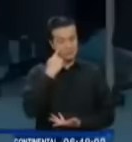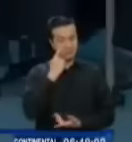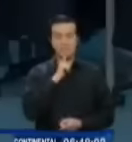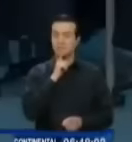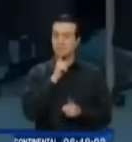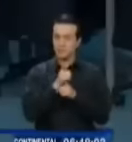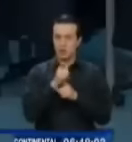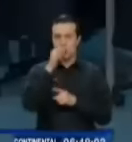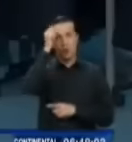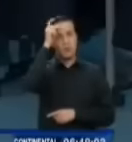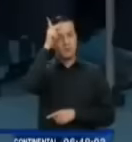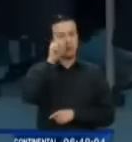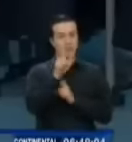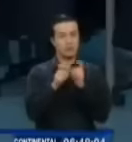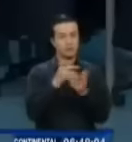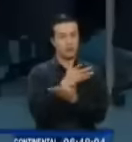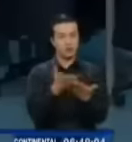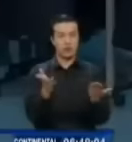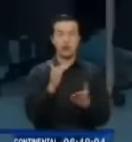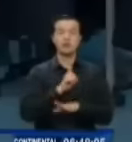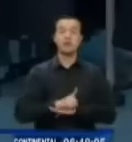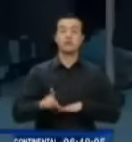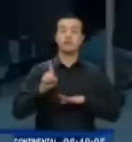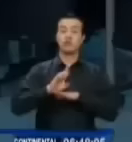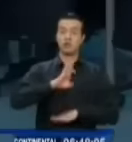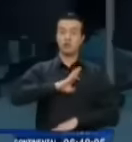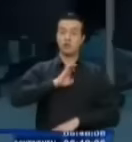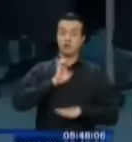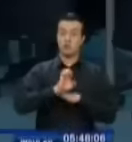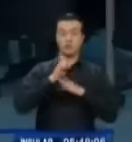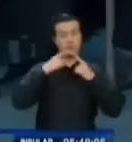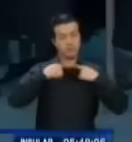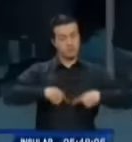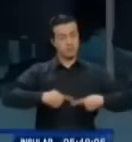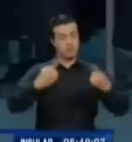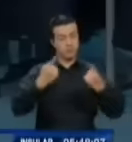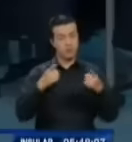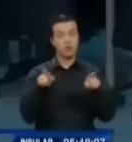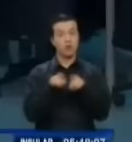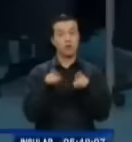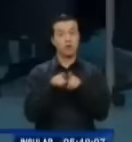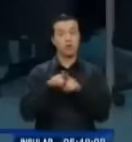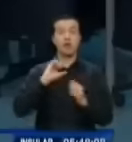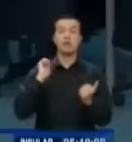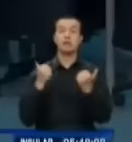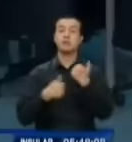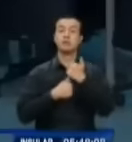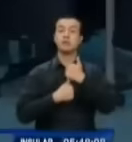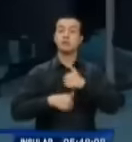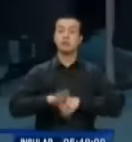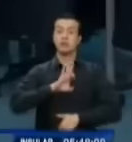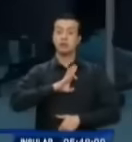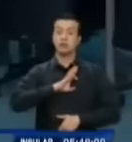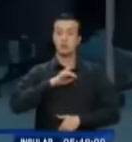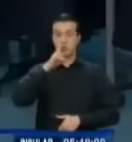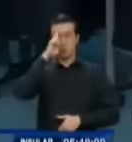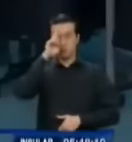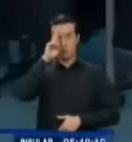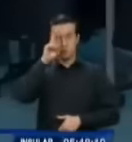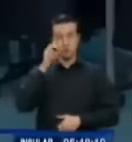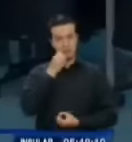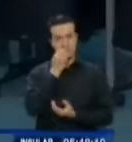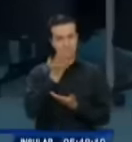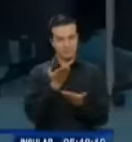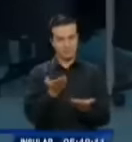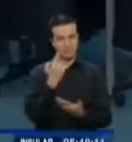Hubo reacciones, como es lógico, se pronunció el director técnico de Ecuador, Gustavo Quinteros, y así también el asistente técnico de Uruguay, Celso Otero. Así es, estas